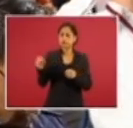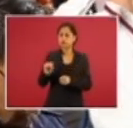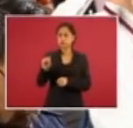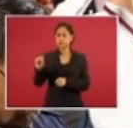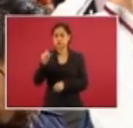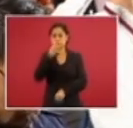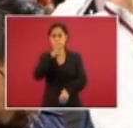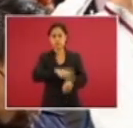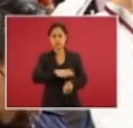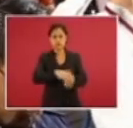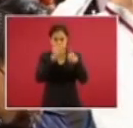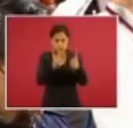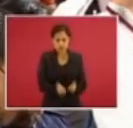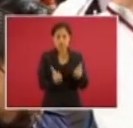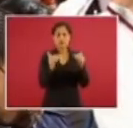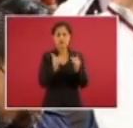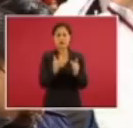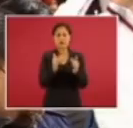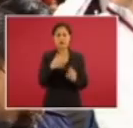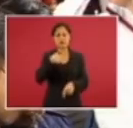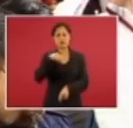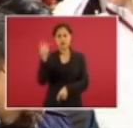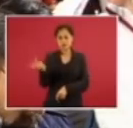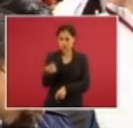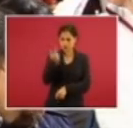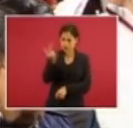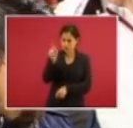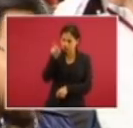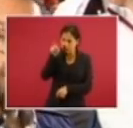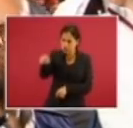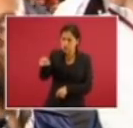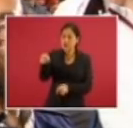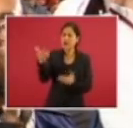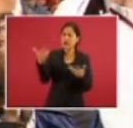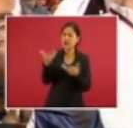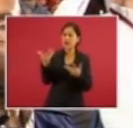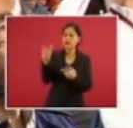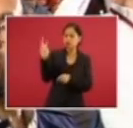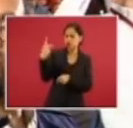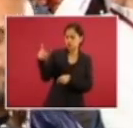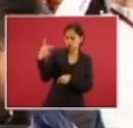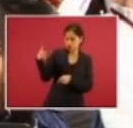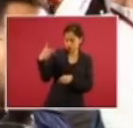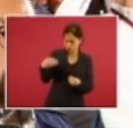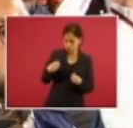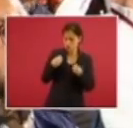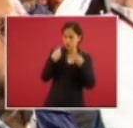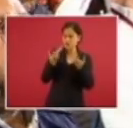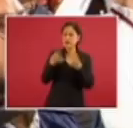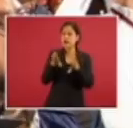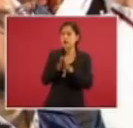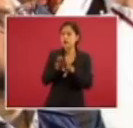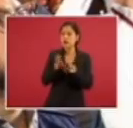casa. Usted, como presidente de México, ¿qué medidas va a tomar de manera personal durante estos días? Coméntenos si